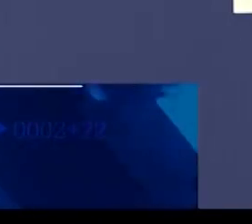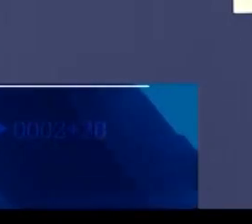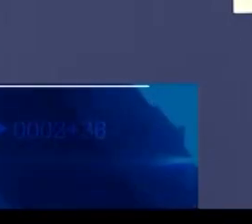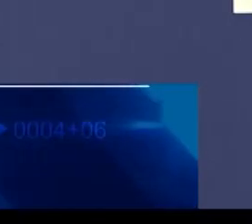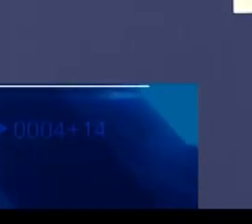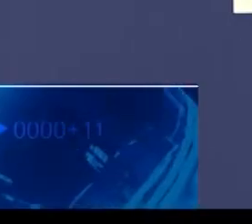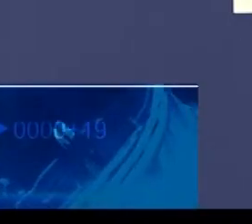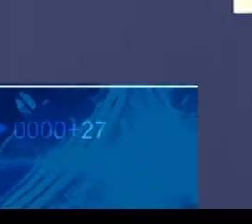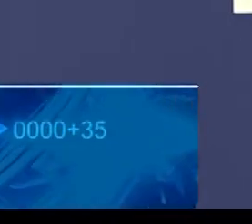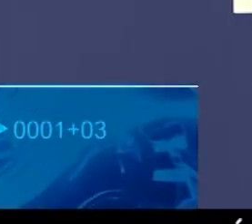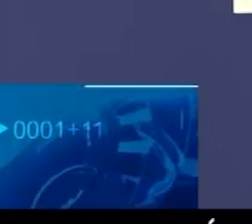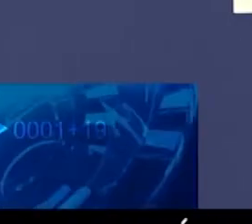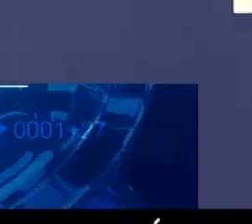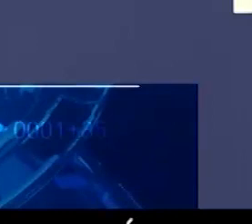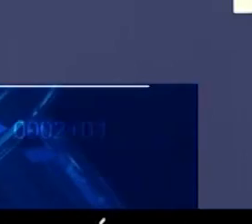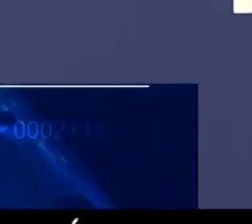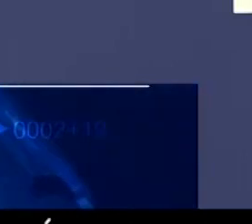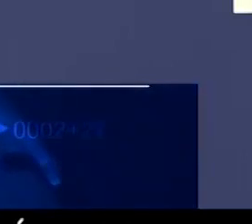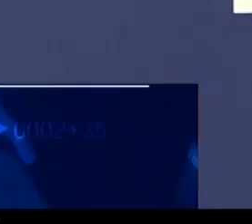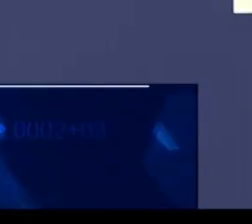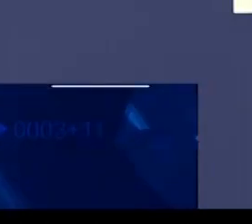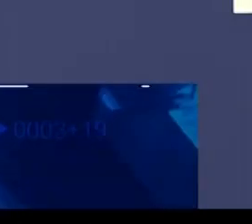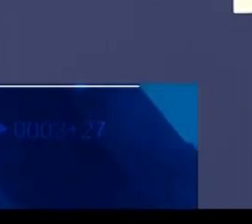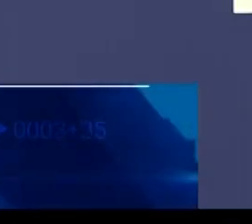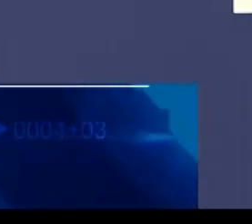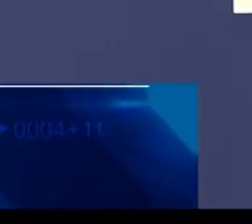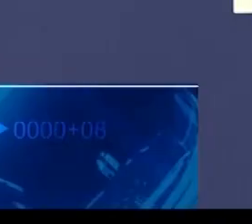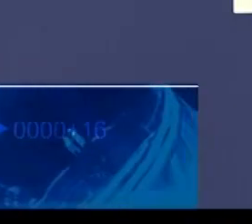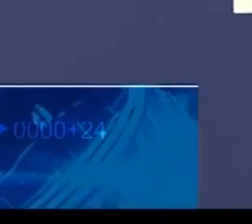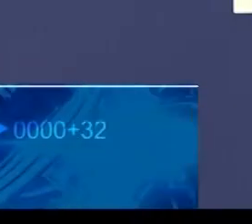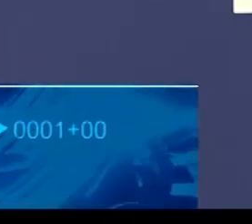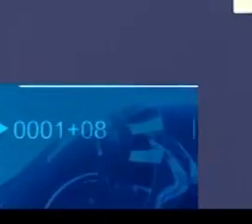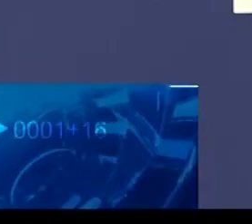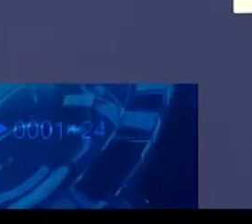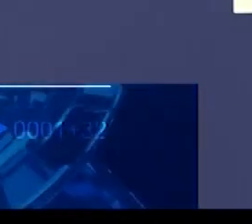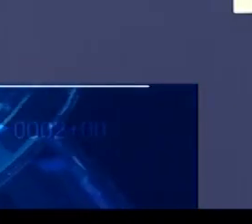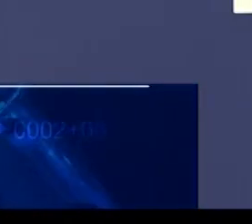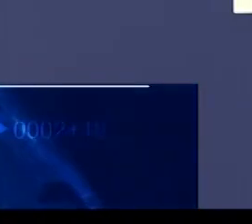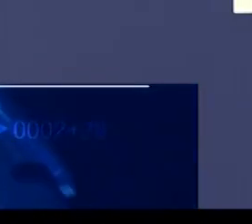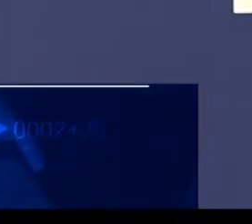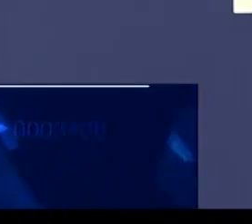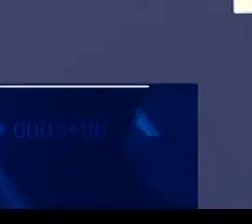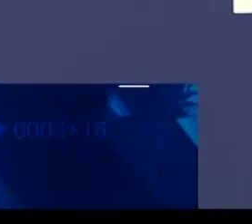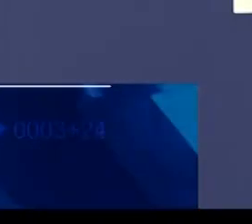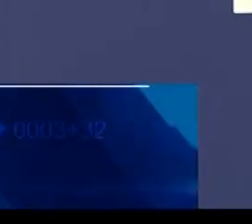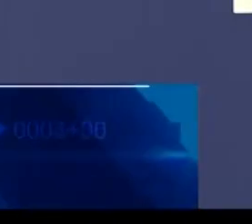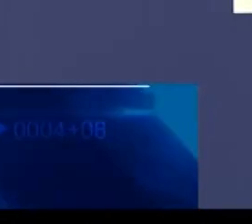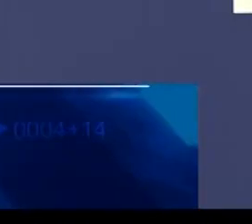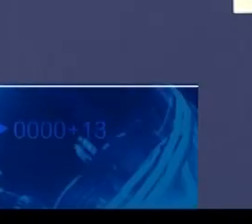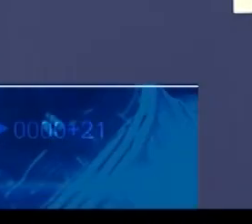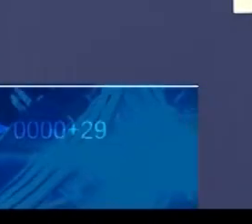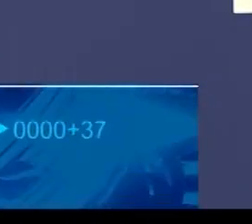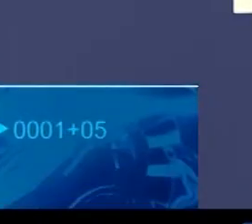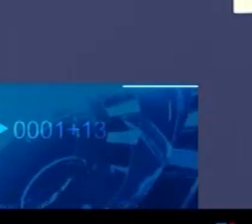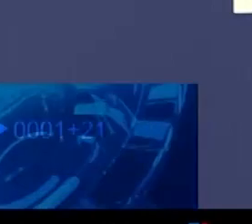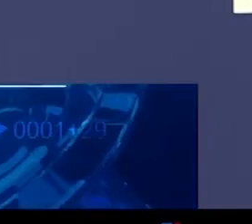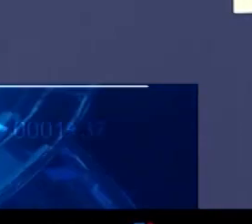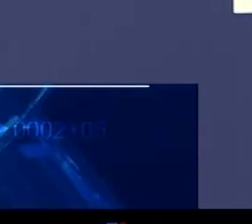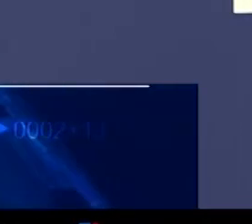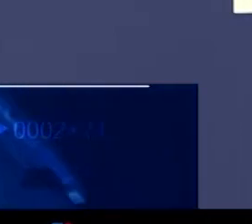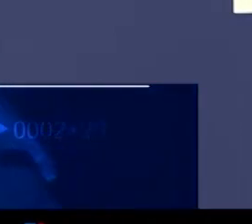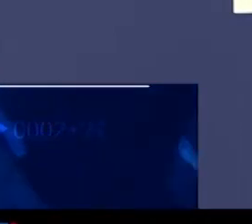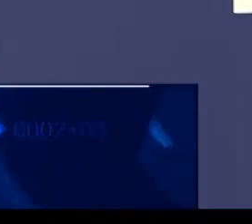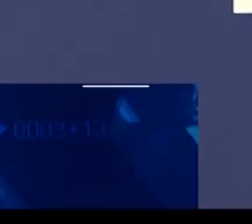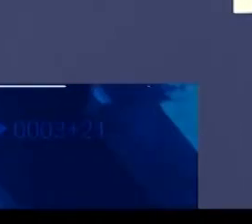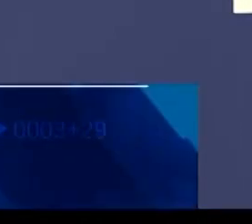residentes en el país, queríamos enviar un señal inequívoco acerca de la importancia de la